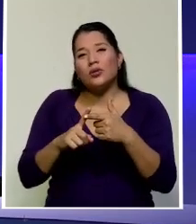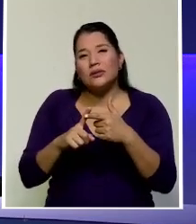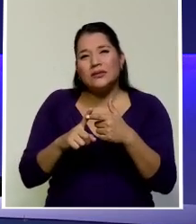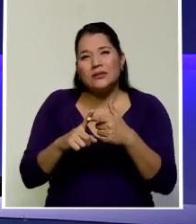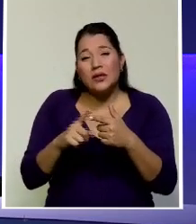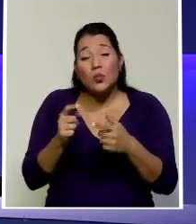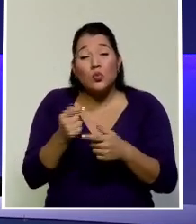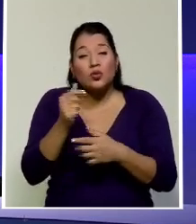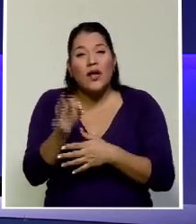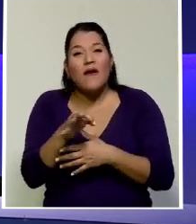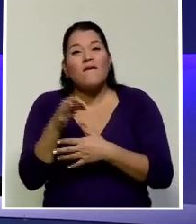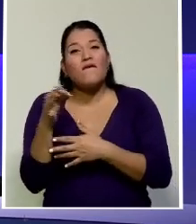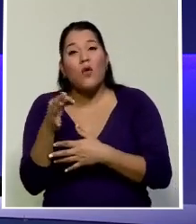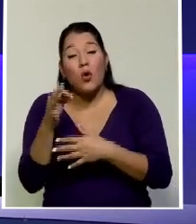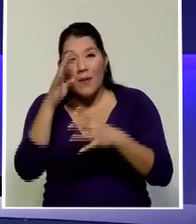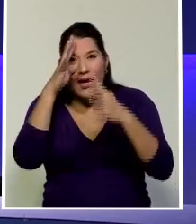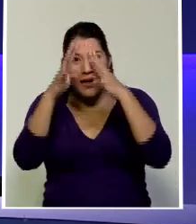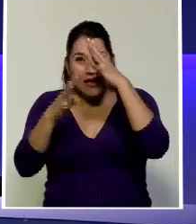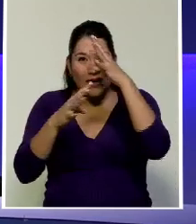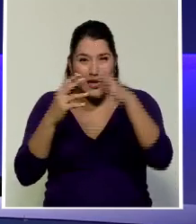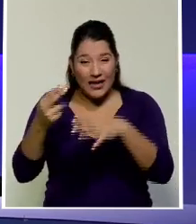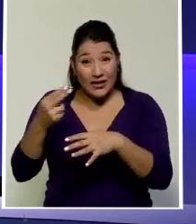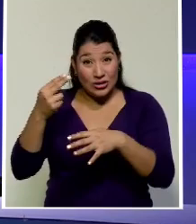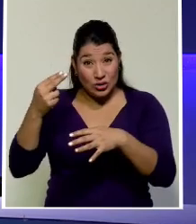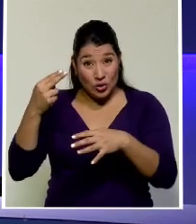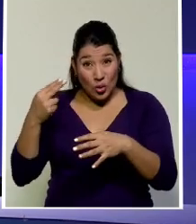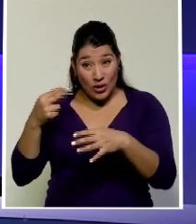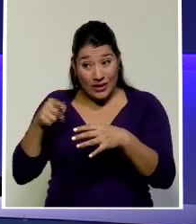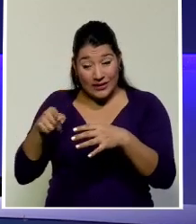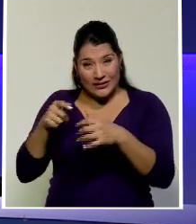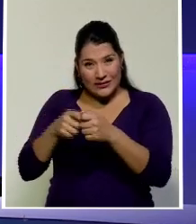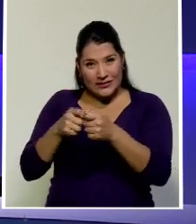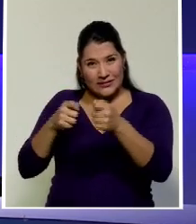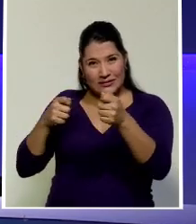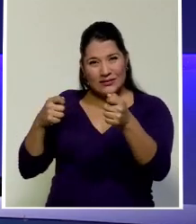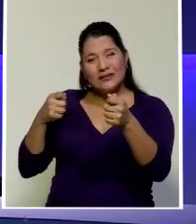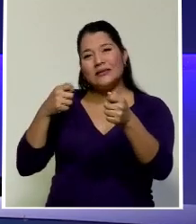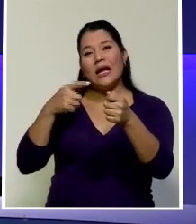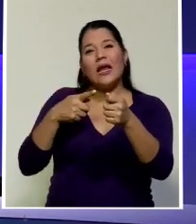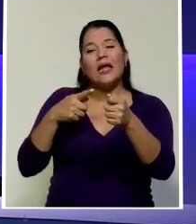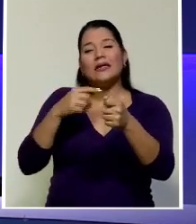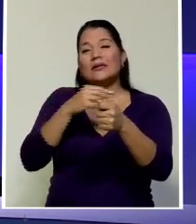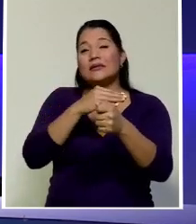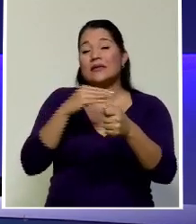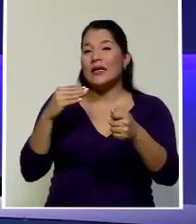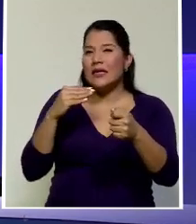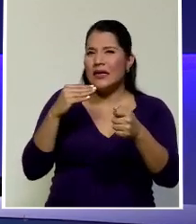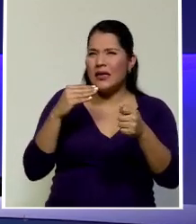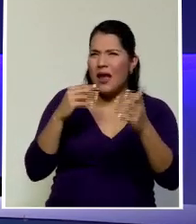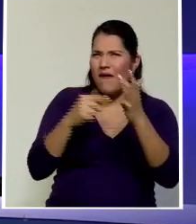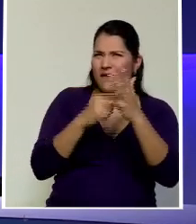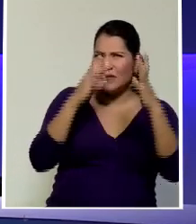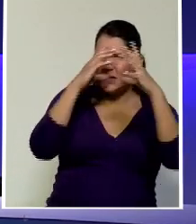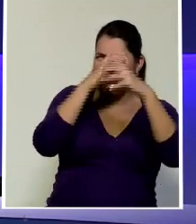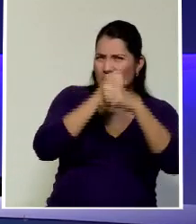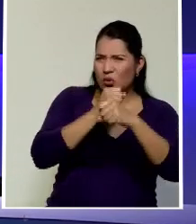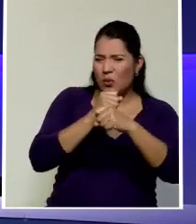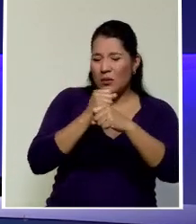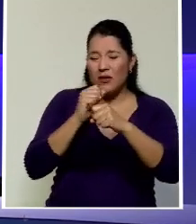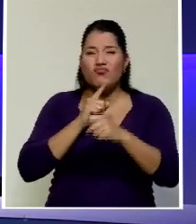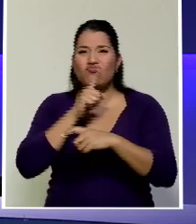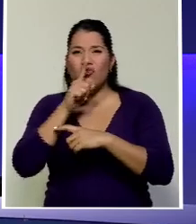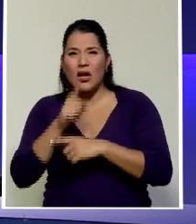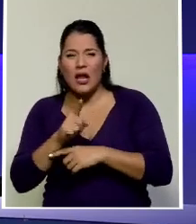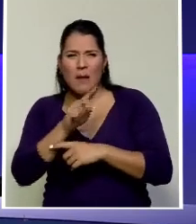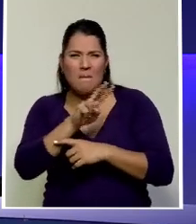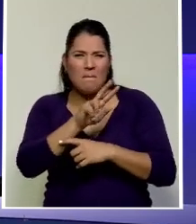forma, tragada, incorporada, crear la historia de las lanzas, que mezclaría alucinación, sombra y realidad, 20, 25, 30 lanzas una al lado